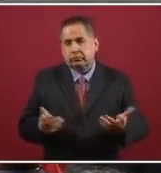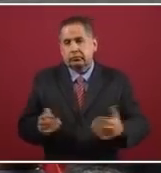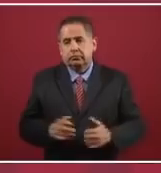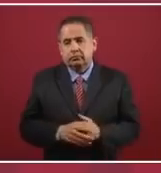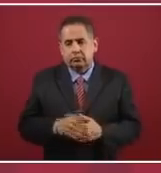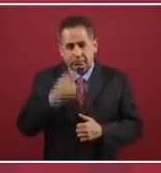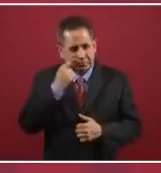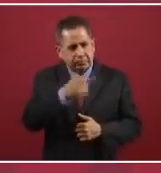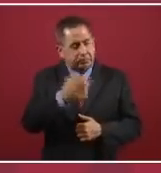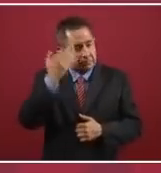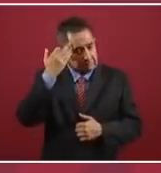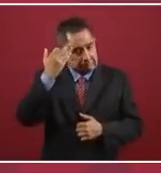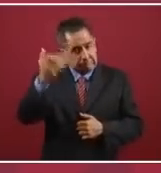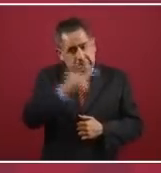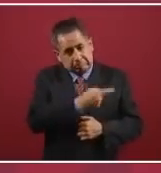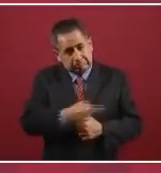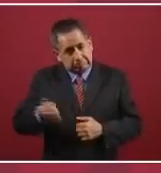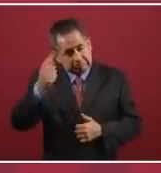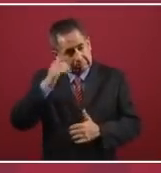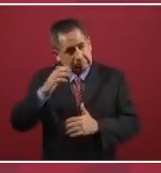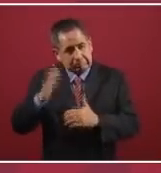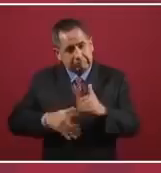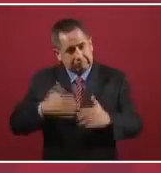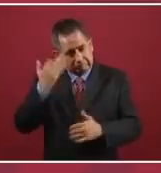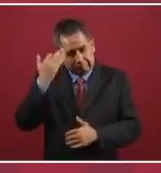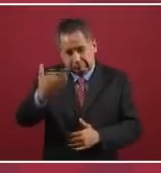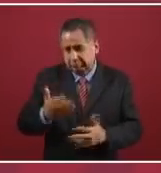Y miren cuánto tiempo para terminarlo.